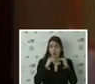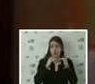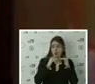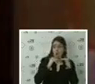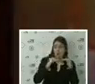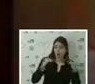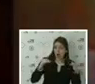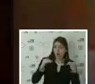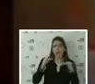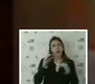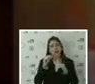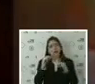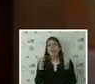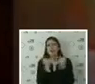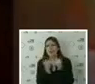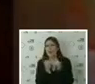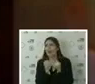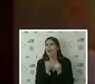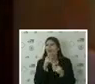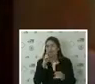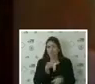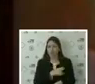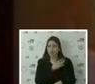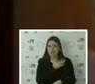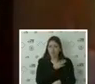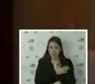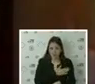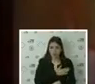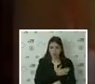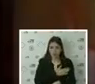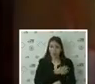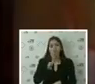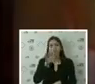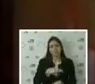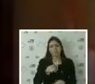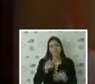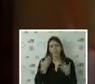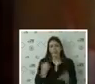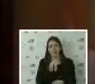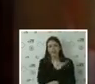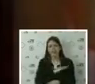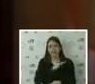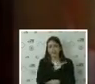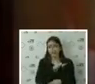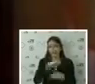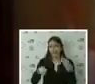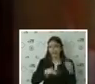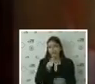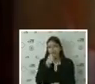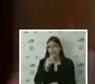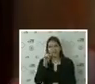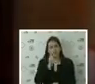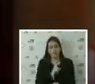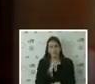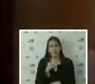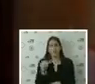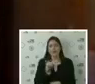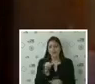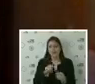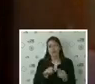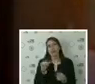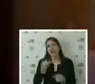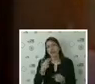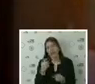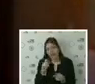una sociedad totalmente con equidad. Nuevamente yo felicito a los chicos que están el día de hoy, a Angélica Rosas,